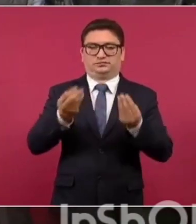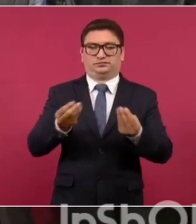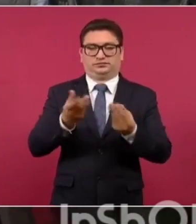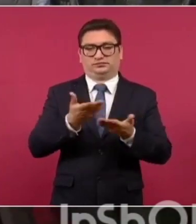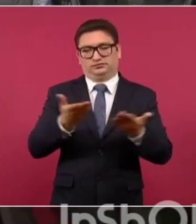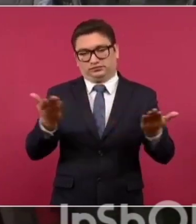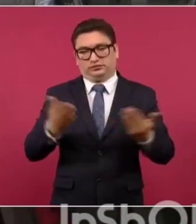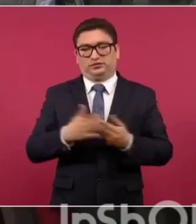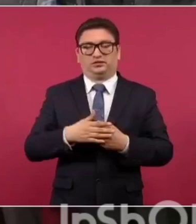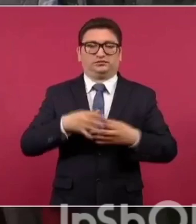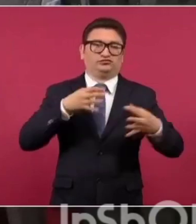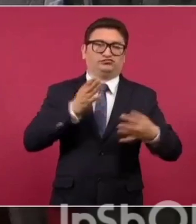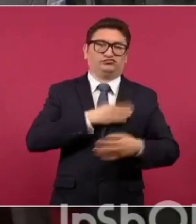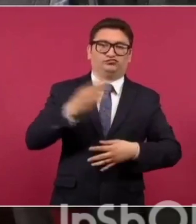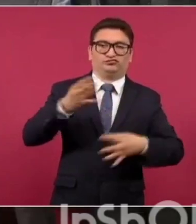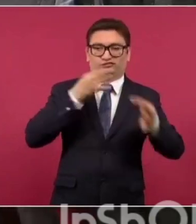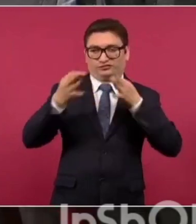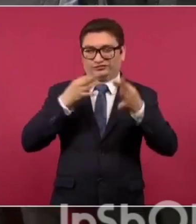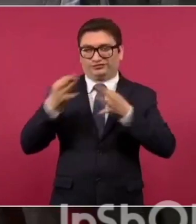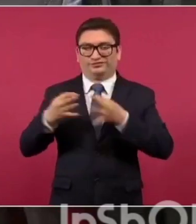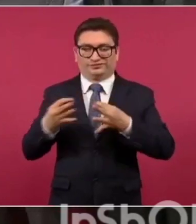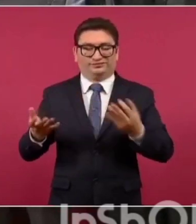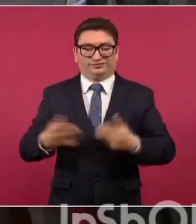y es muy buena noticia